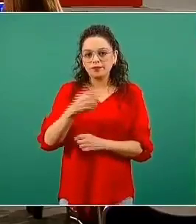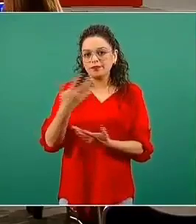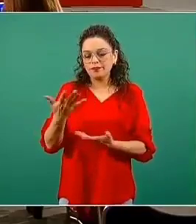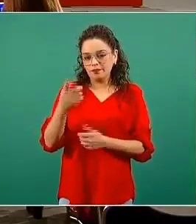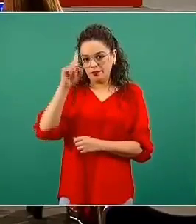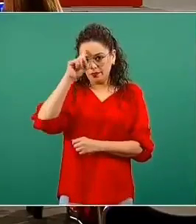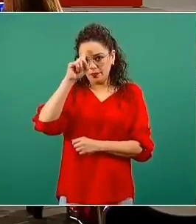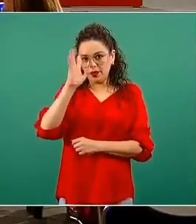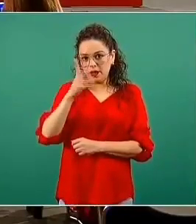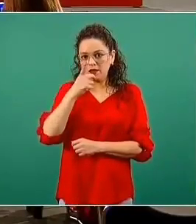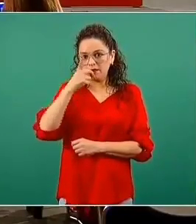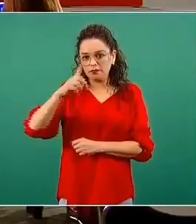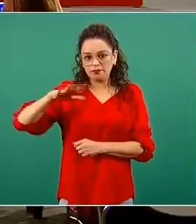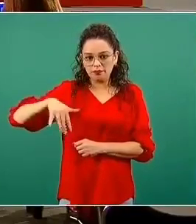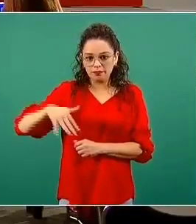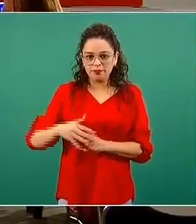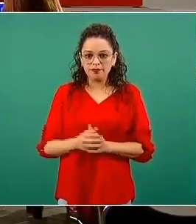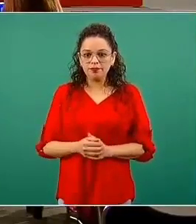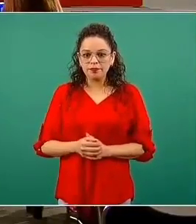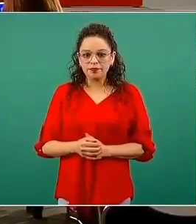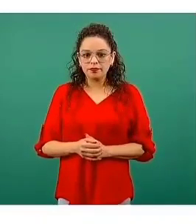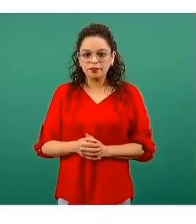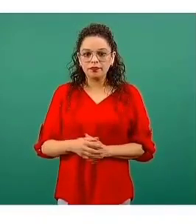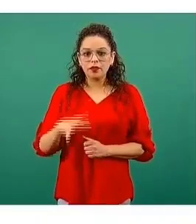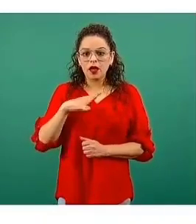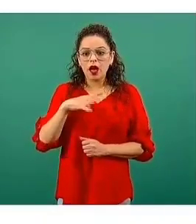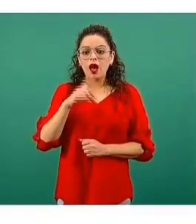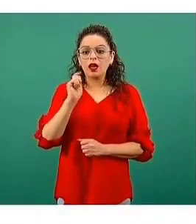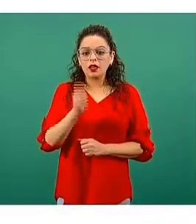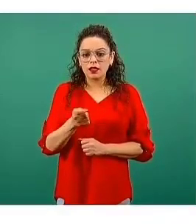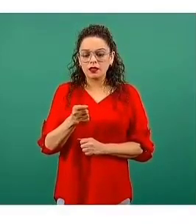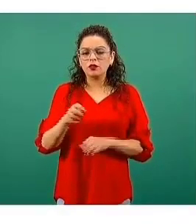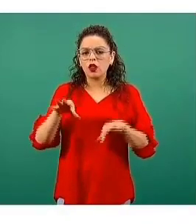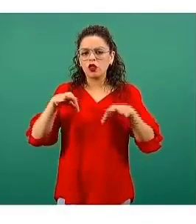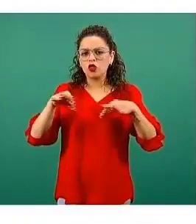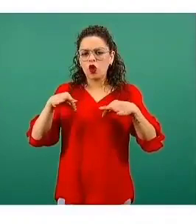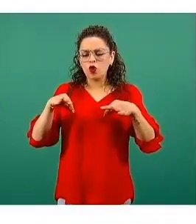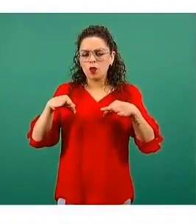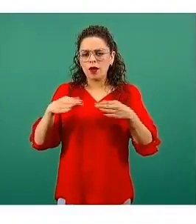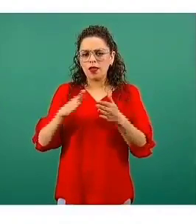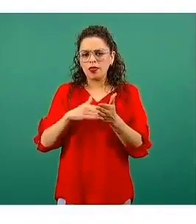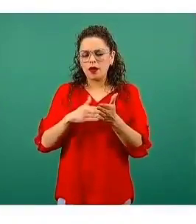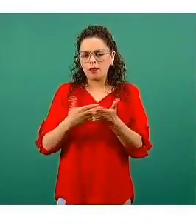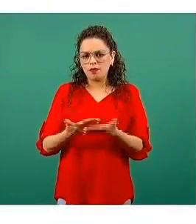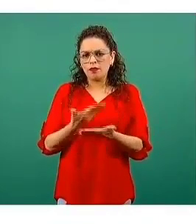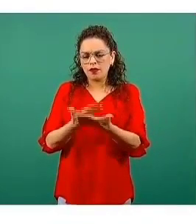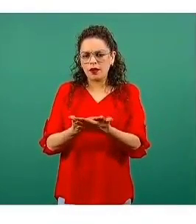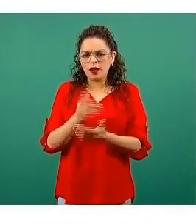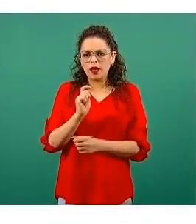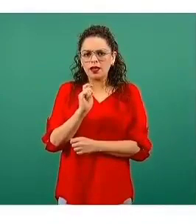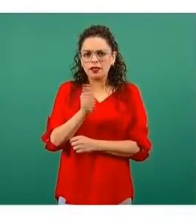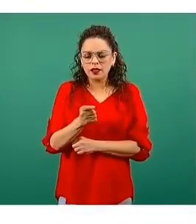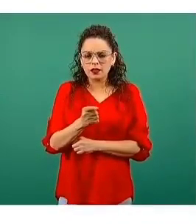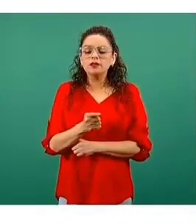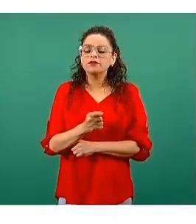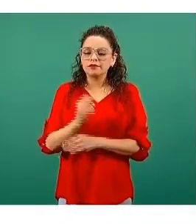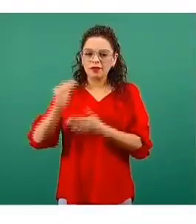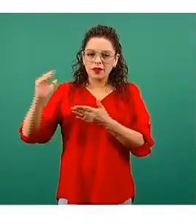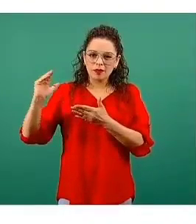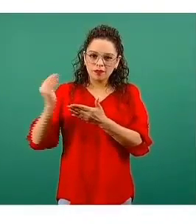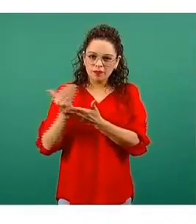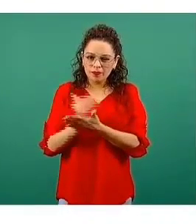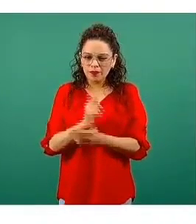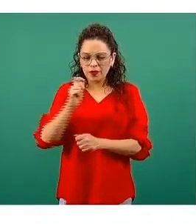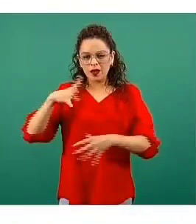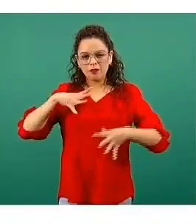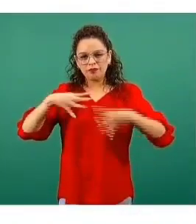comentado, algunas más que están en el documento, con la idea de poder anticipar y reducir el efecto de la pandemia,